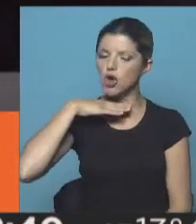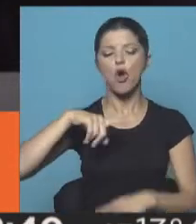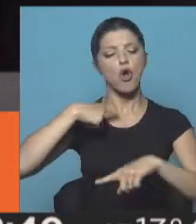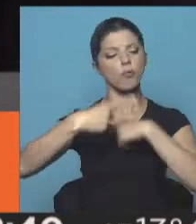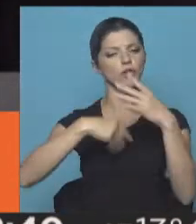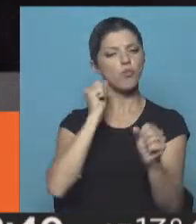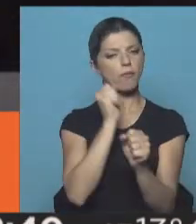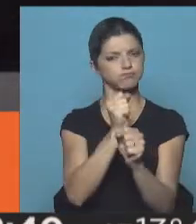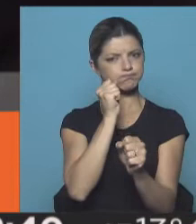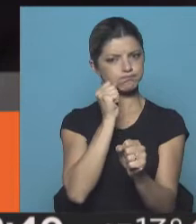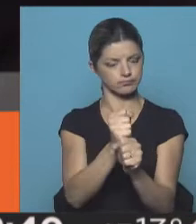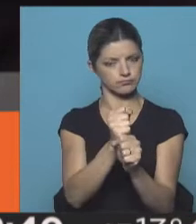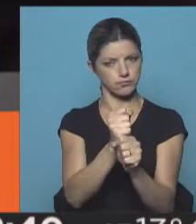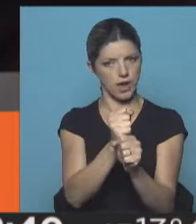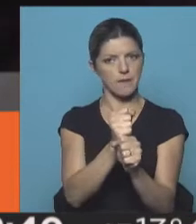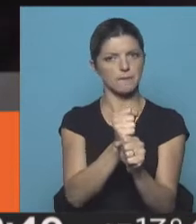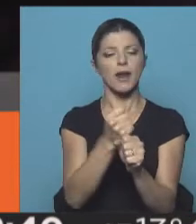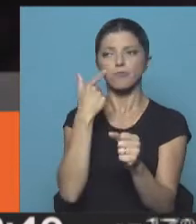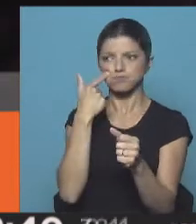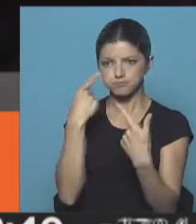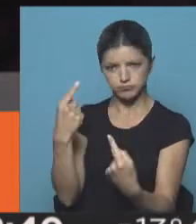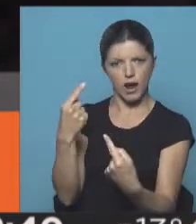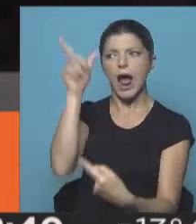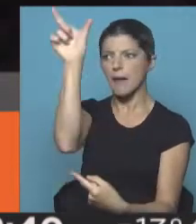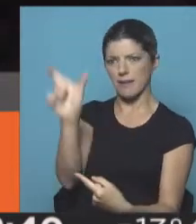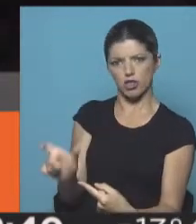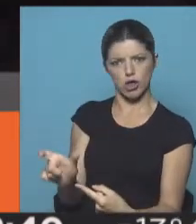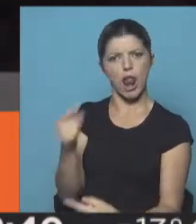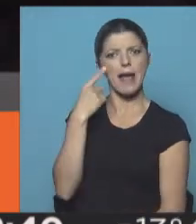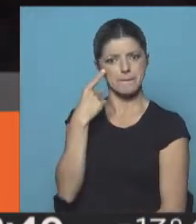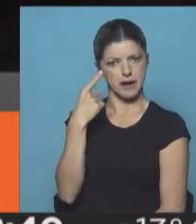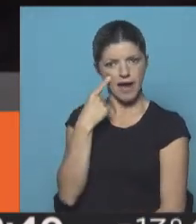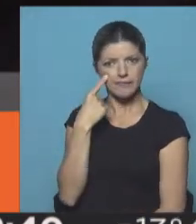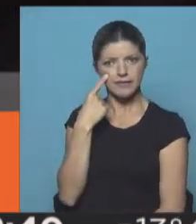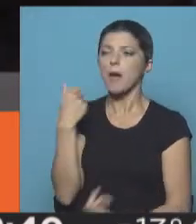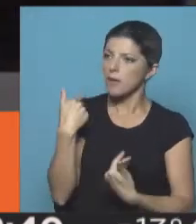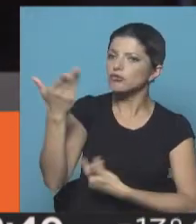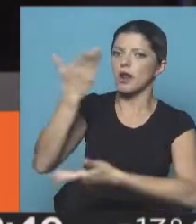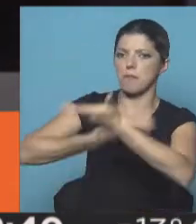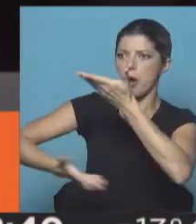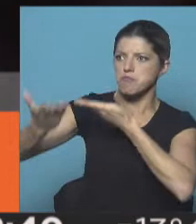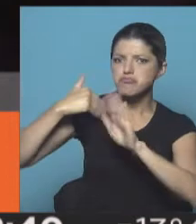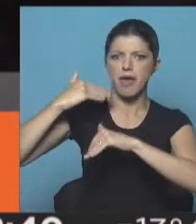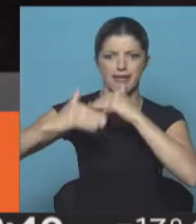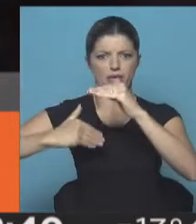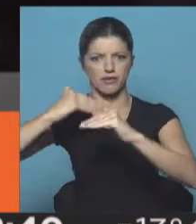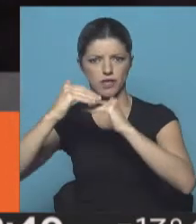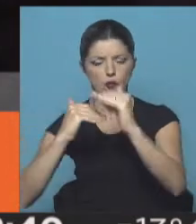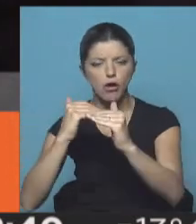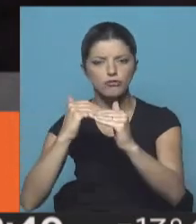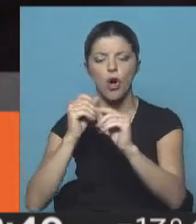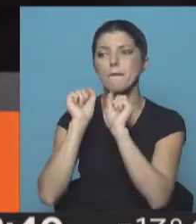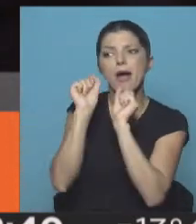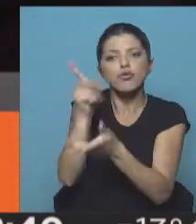se reconozca a los migrantes como agentes de cambio y desarrollo, para que se garanticen